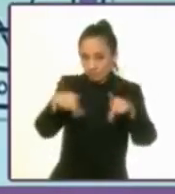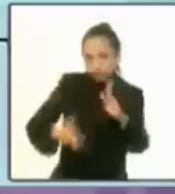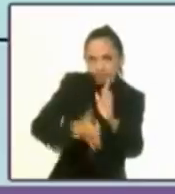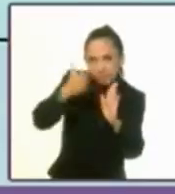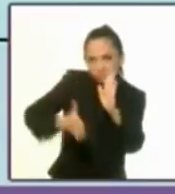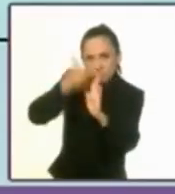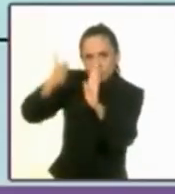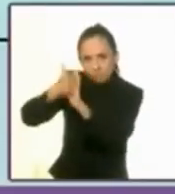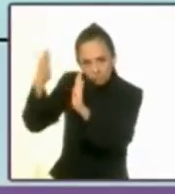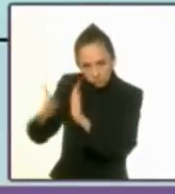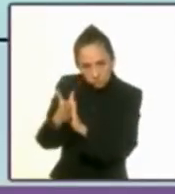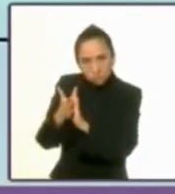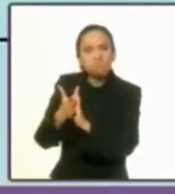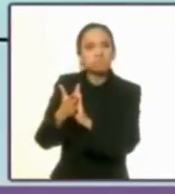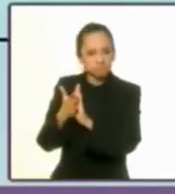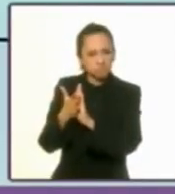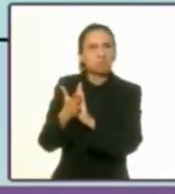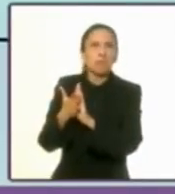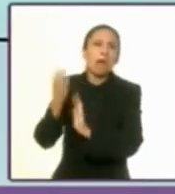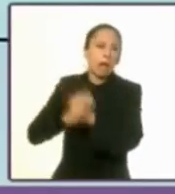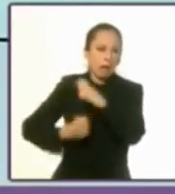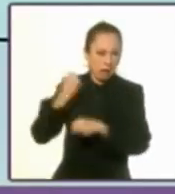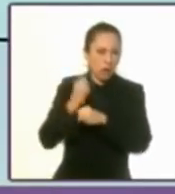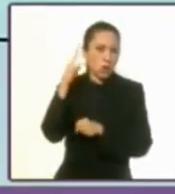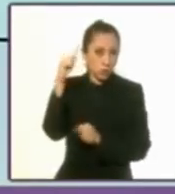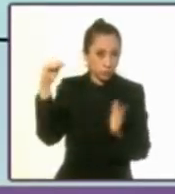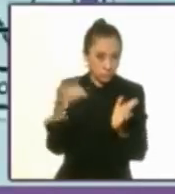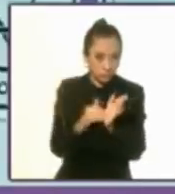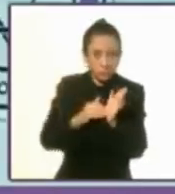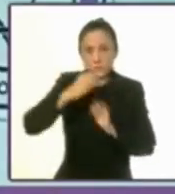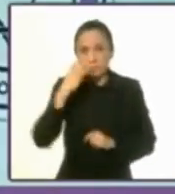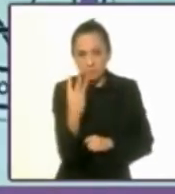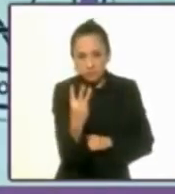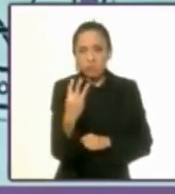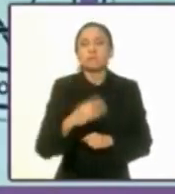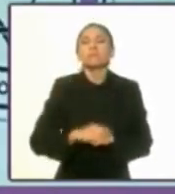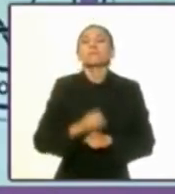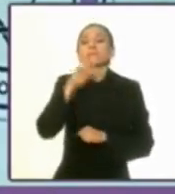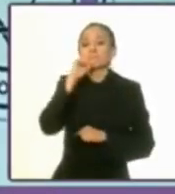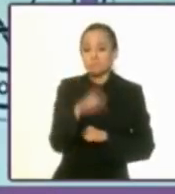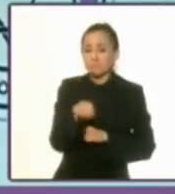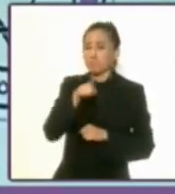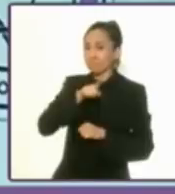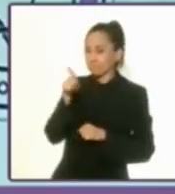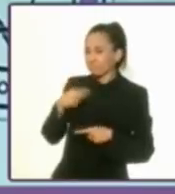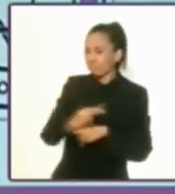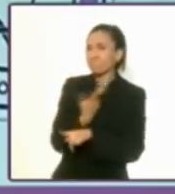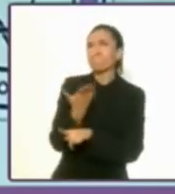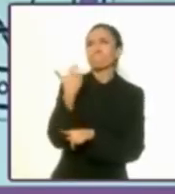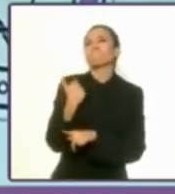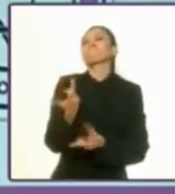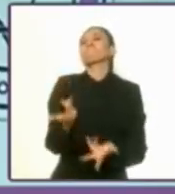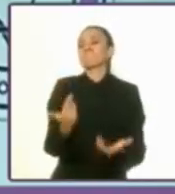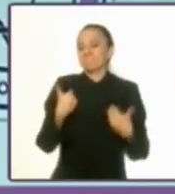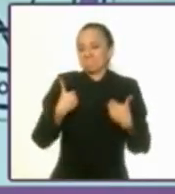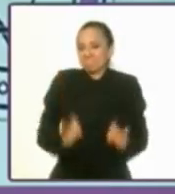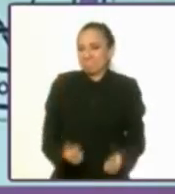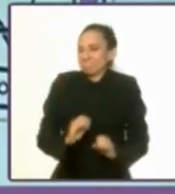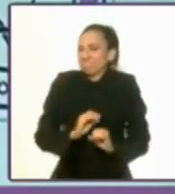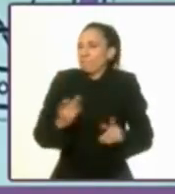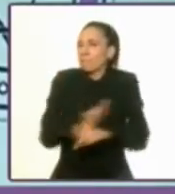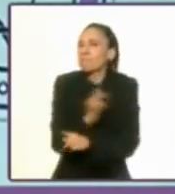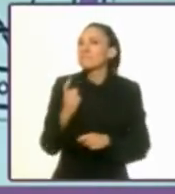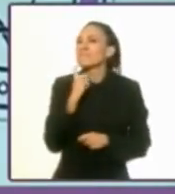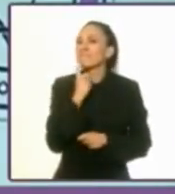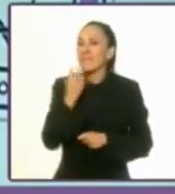en el 2003 y ahí fue muy claro lo que hizo lópez obrador james